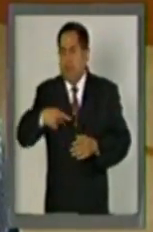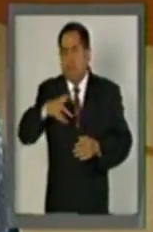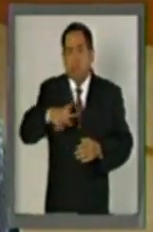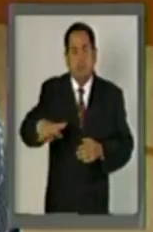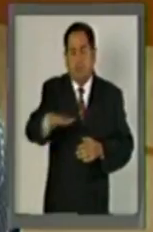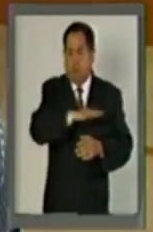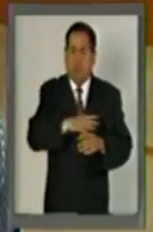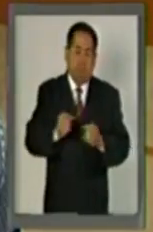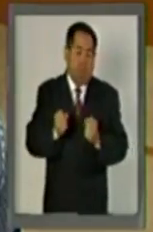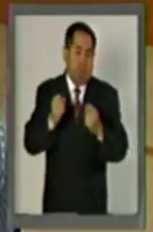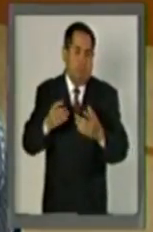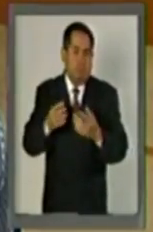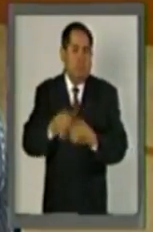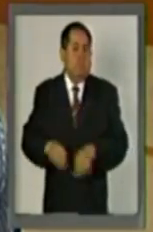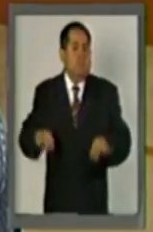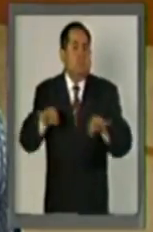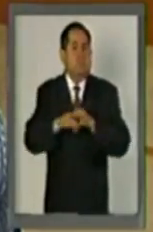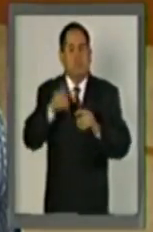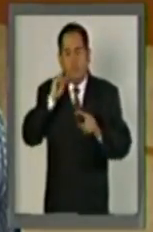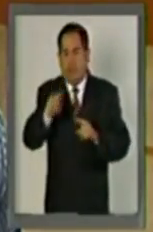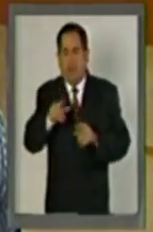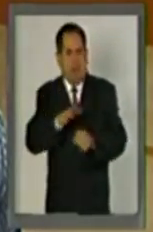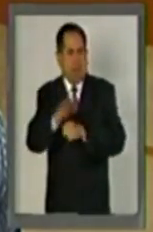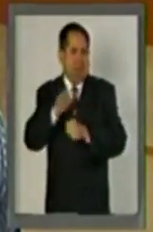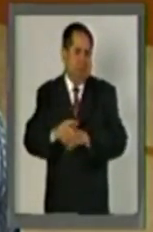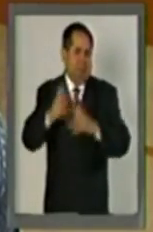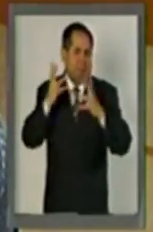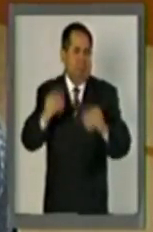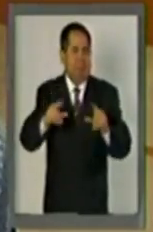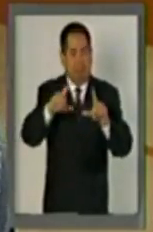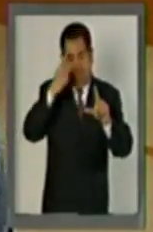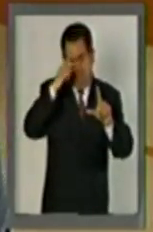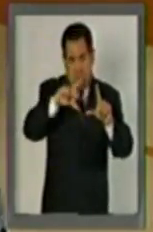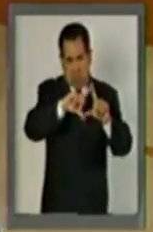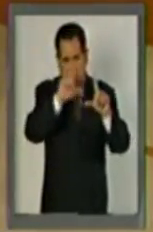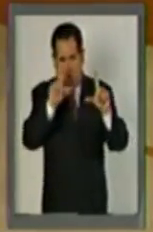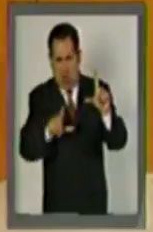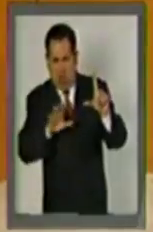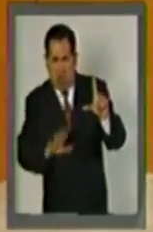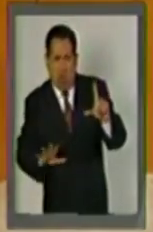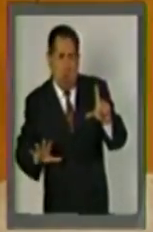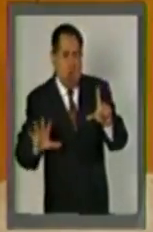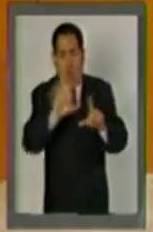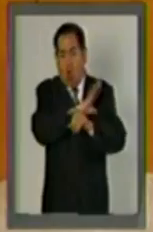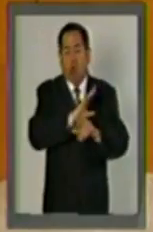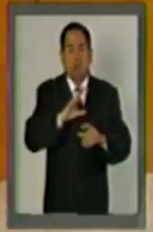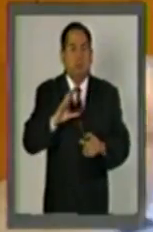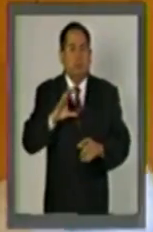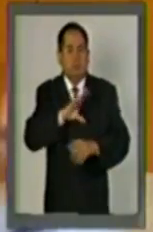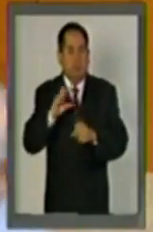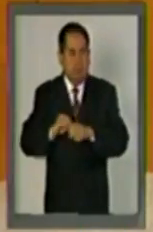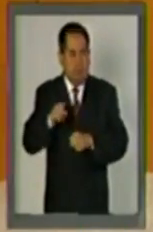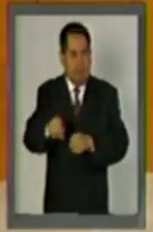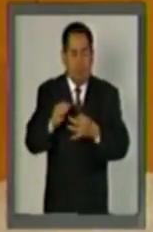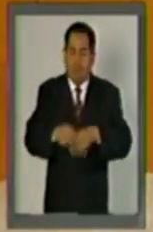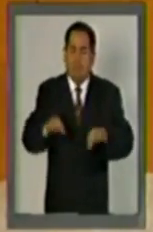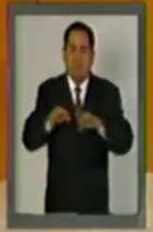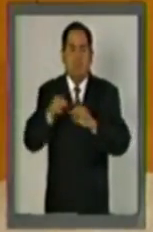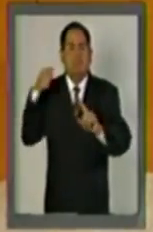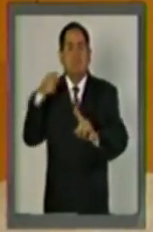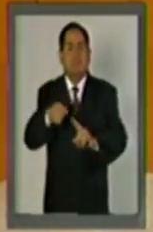muy importante que se encuentra presente en todo el territorio nacional y particularmente